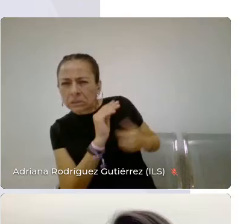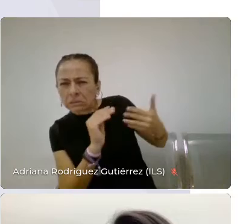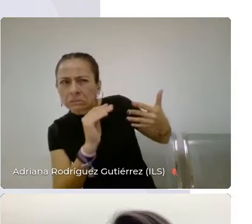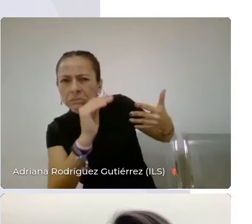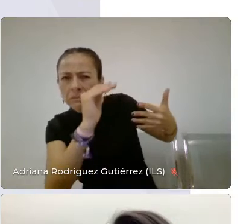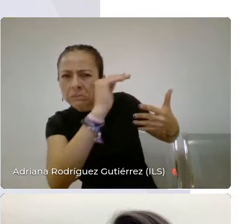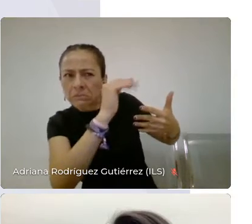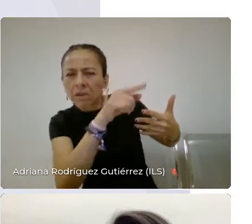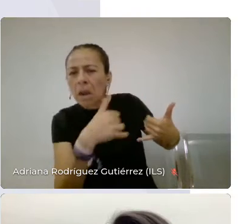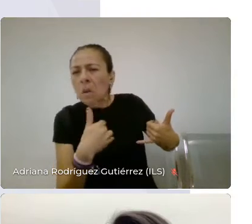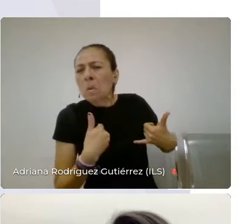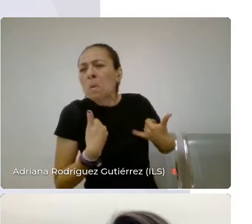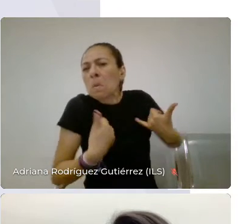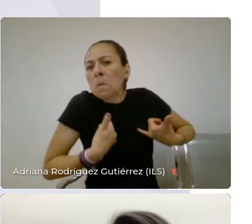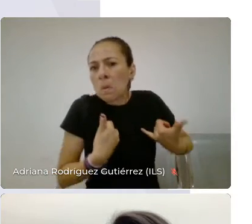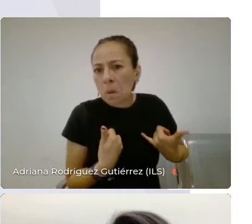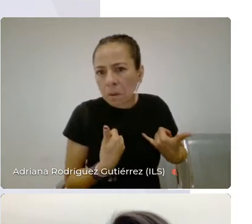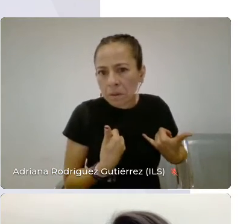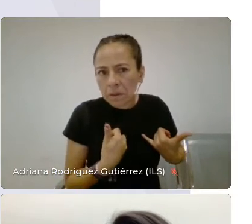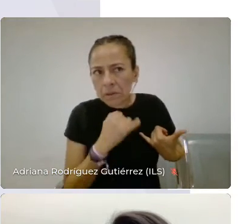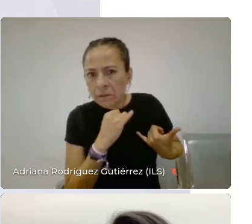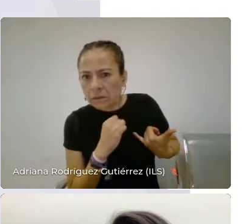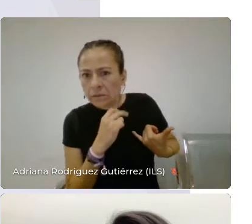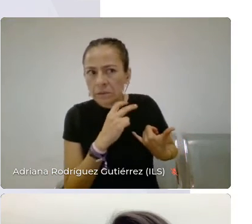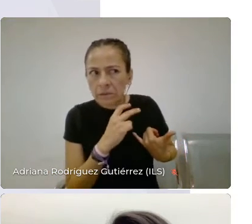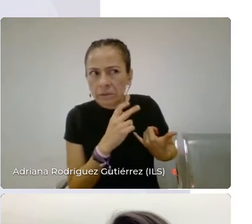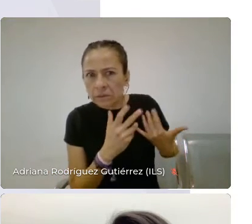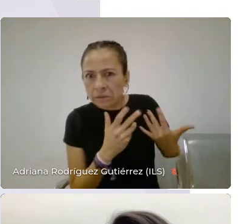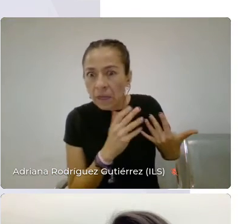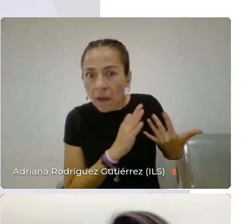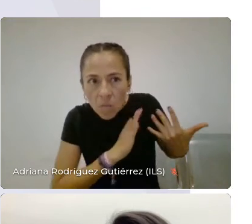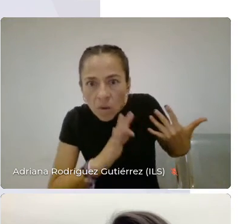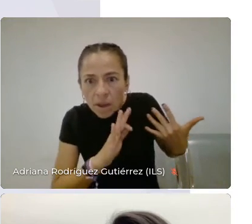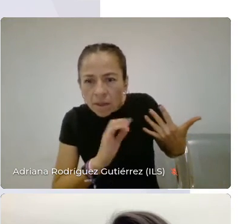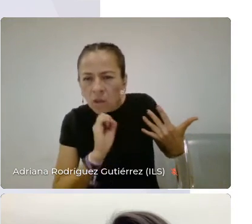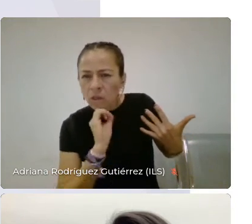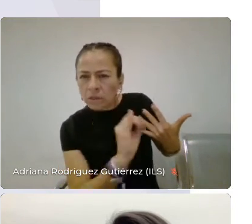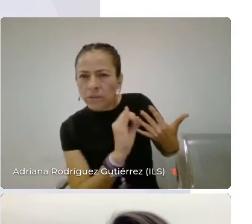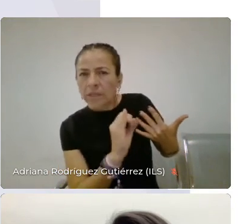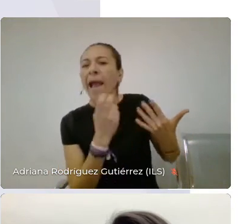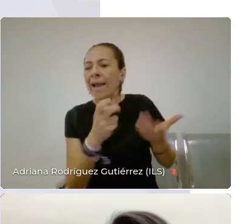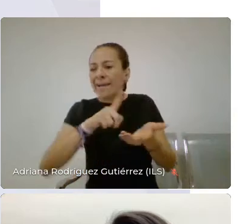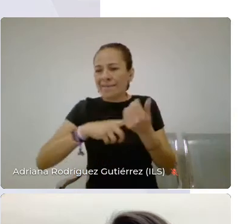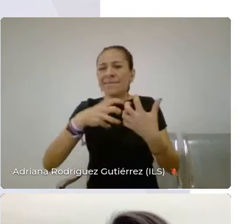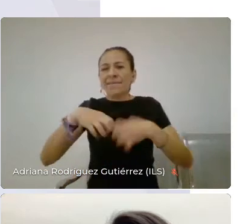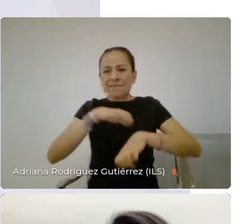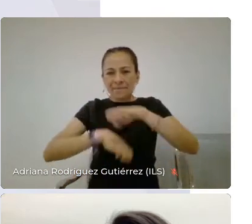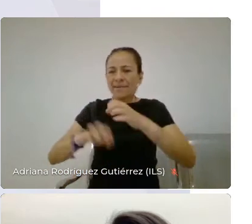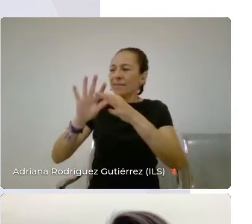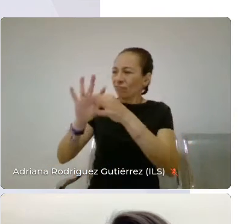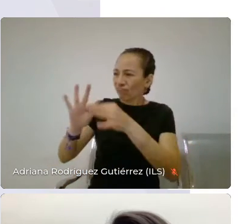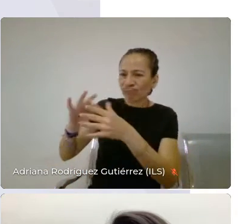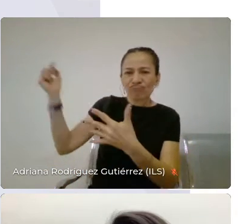así en la empresa reciban el mensaje de que pueden crecer y pueden lograr todo su